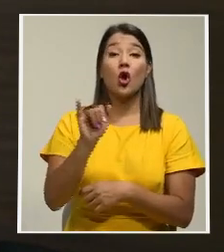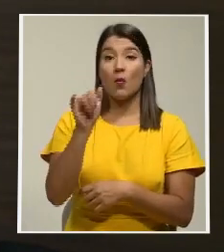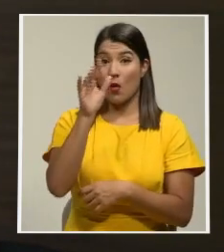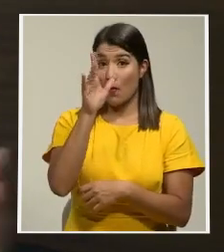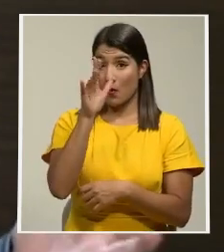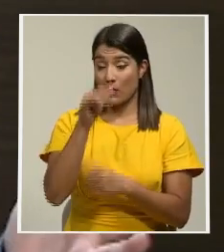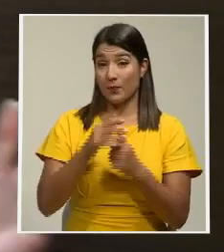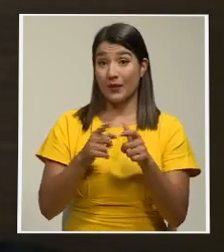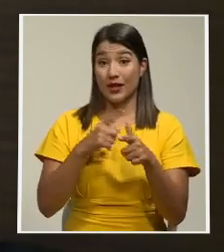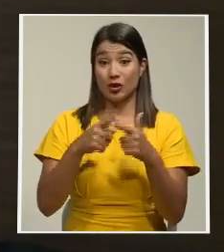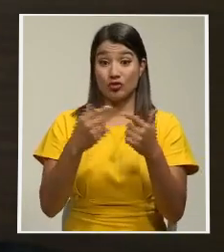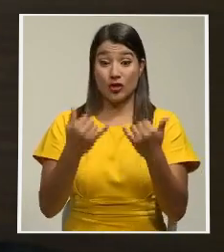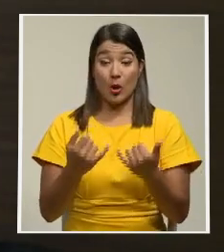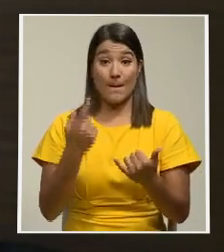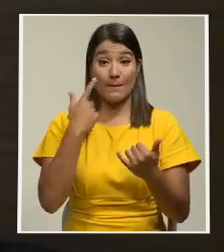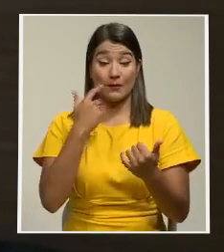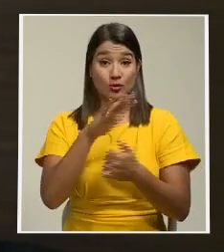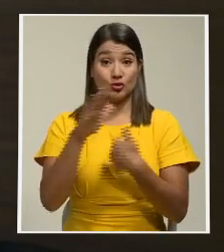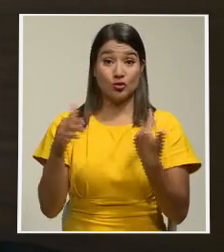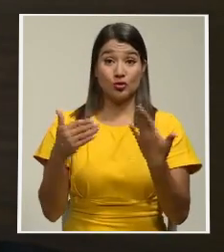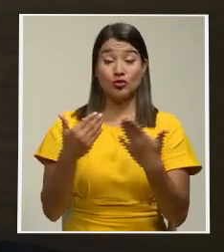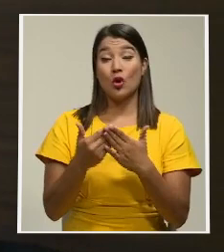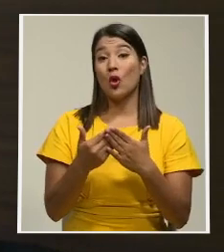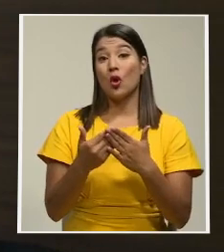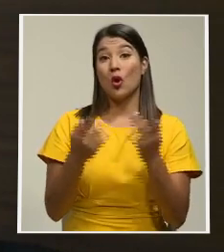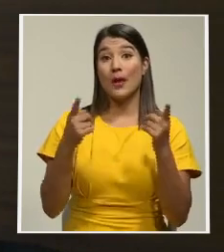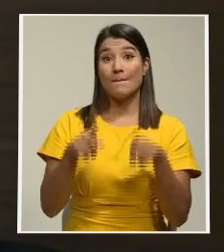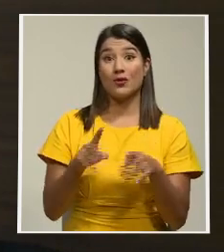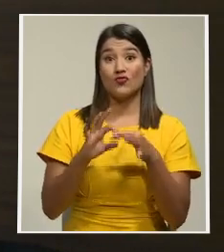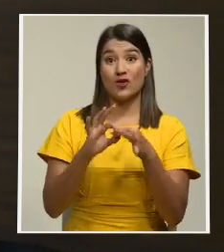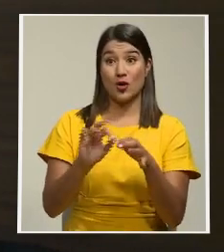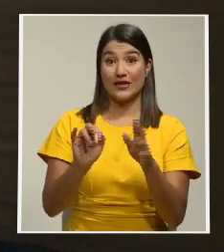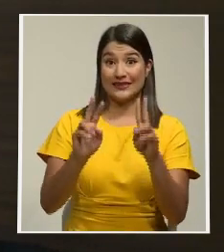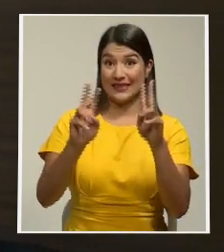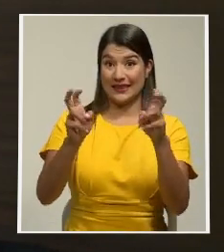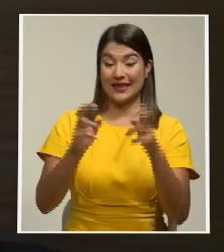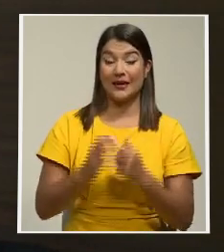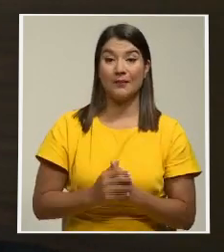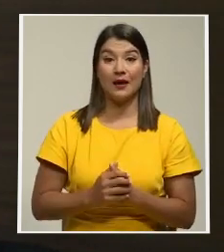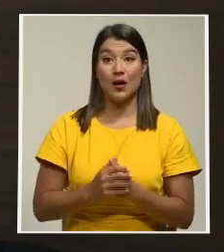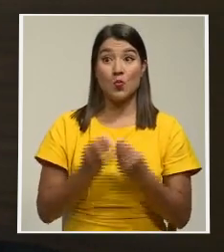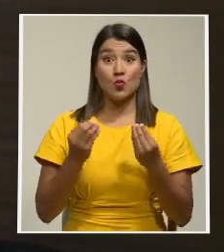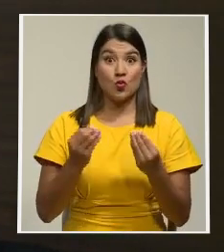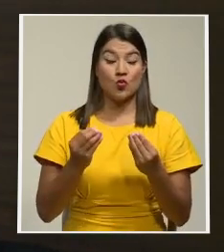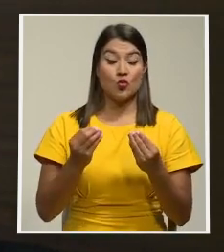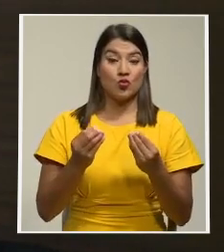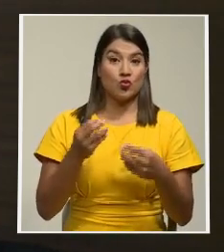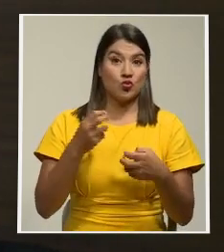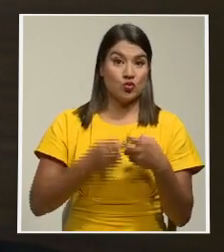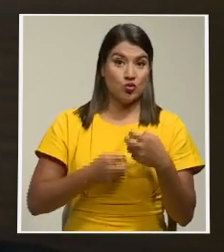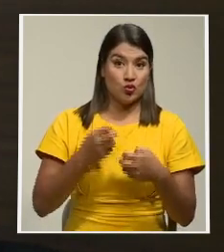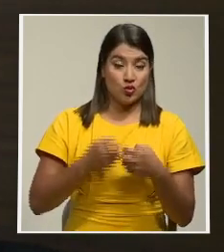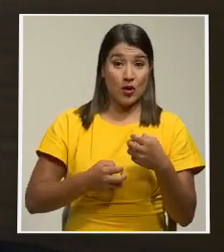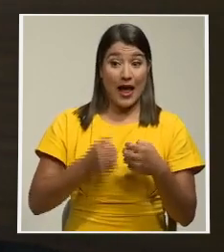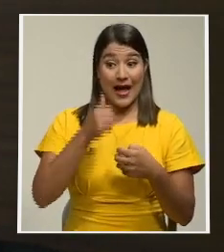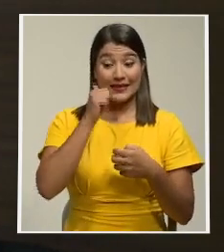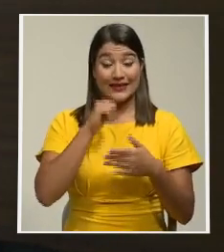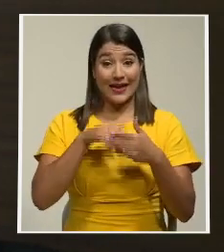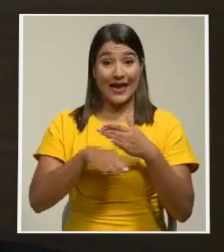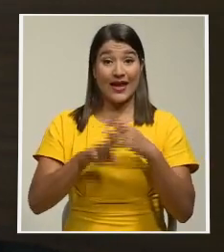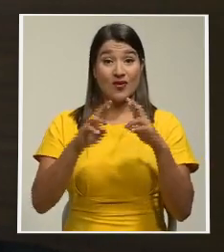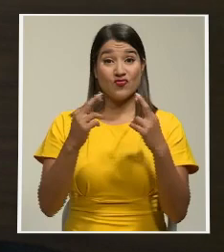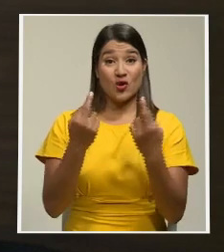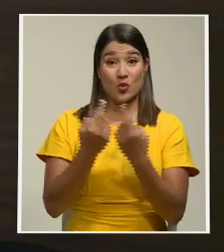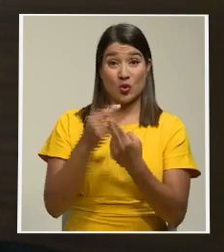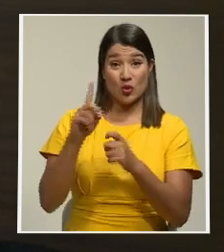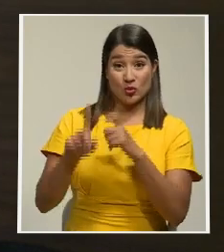veamos parte de todo lo que pasó con este tema, que se ha vuelto sumamente polémico y de lo más sonado de lo que fue la comparecencia del presidente el